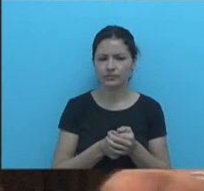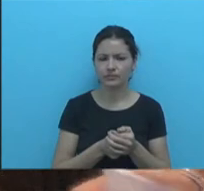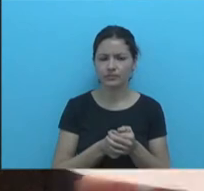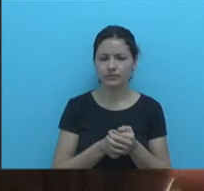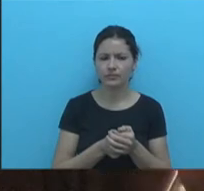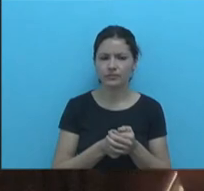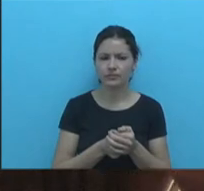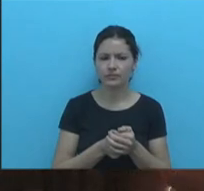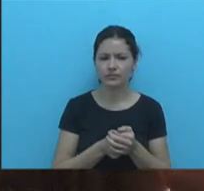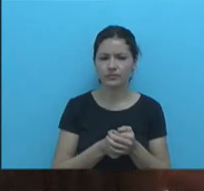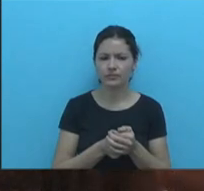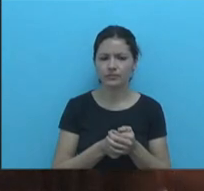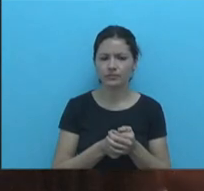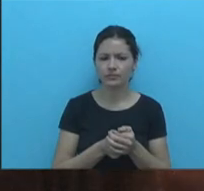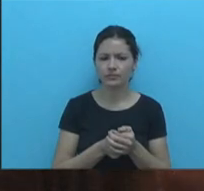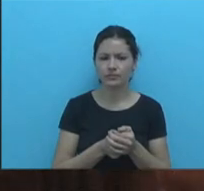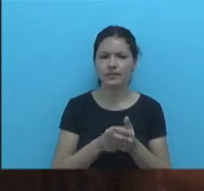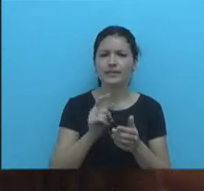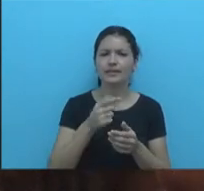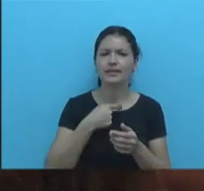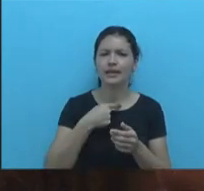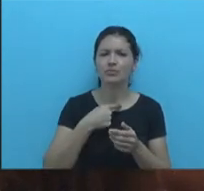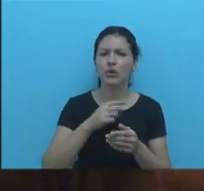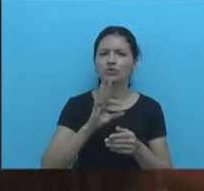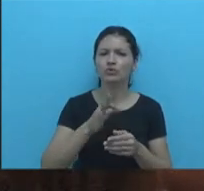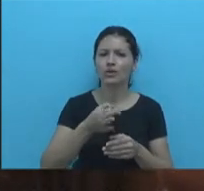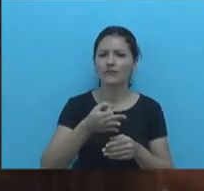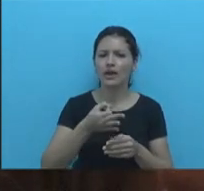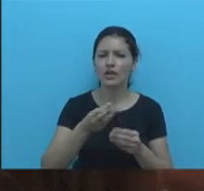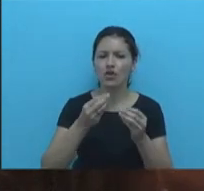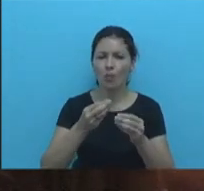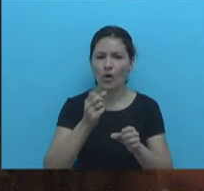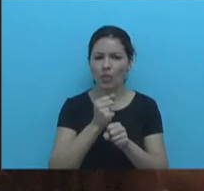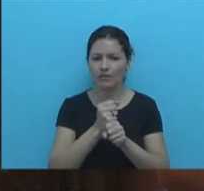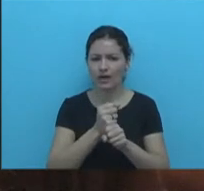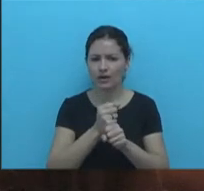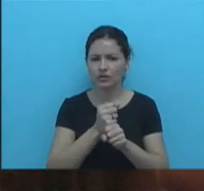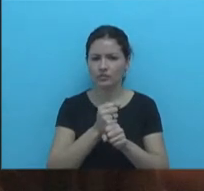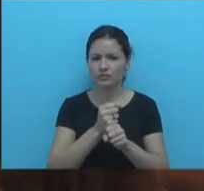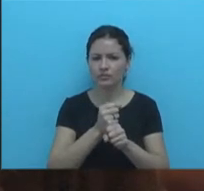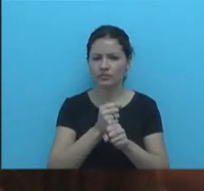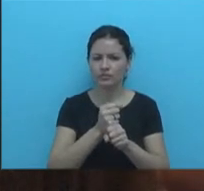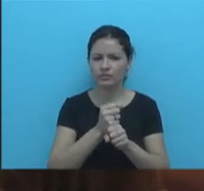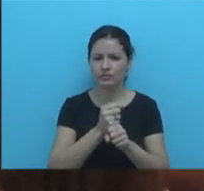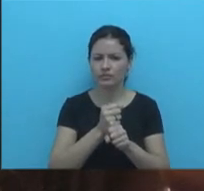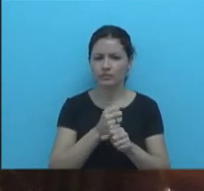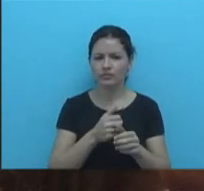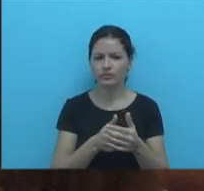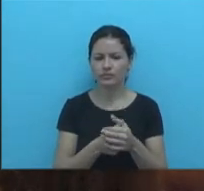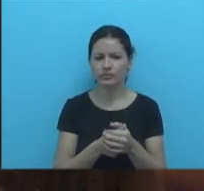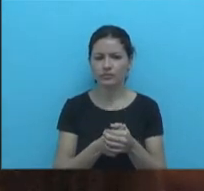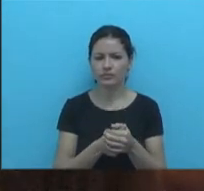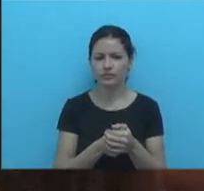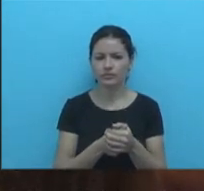marco se procuró comprometer a los vecinos en el cuidado y manejo del espacio público y privado y en la